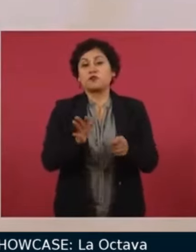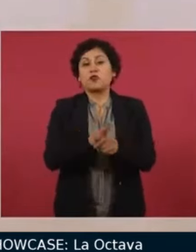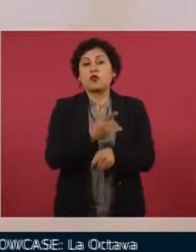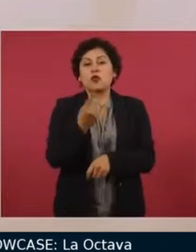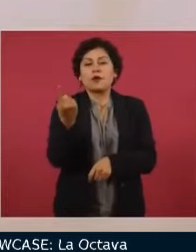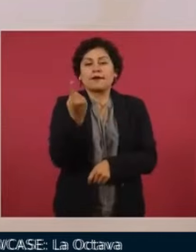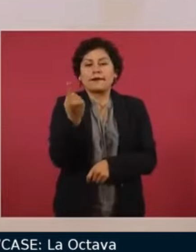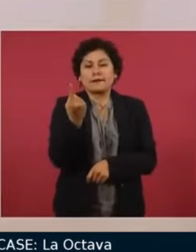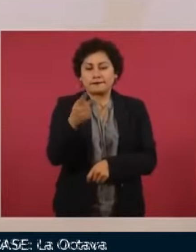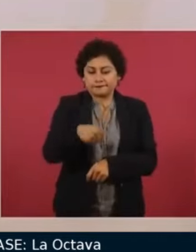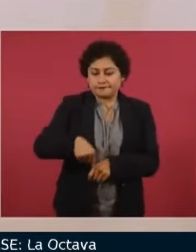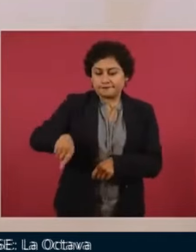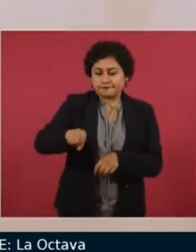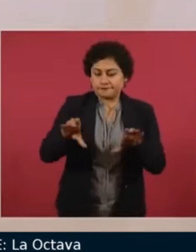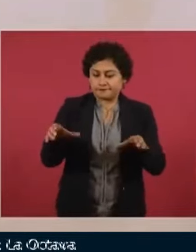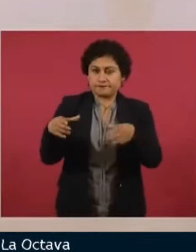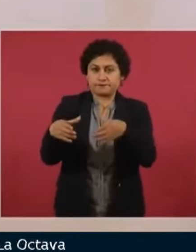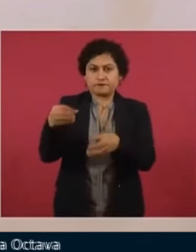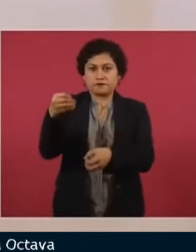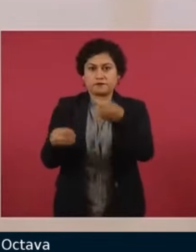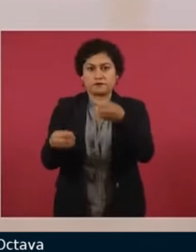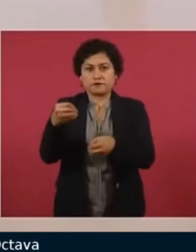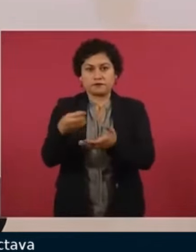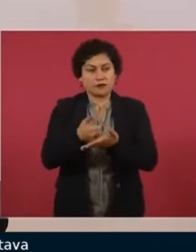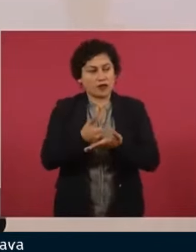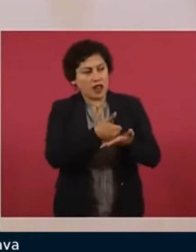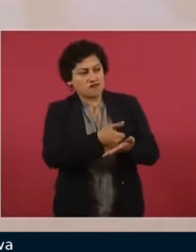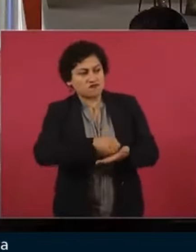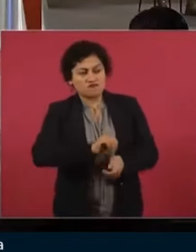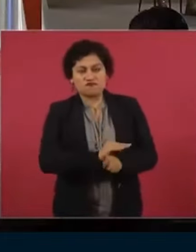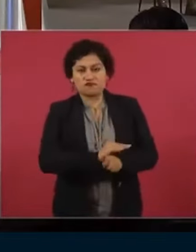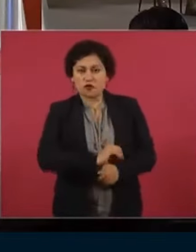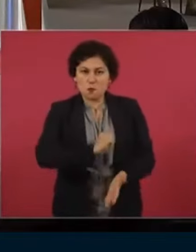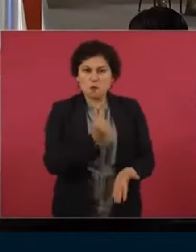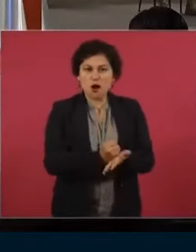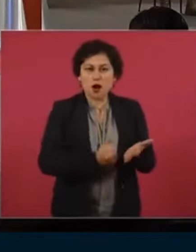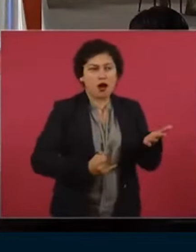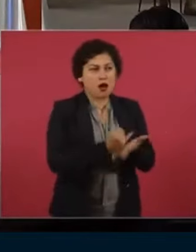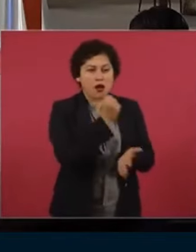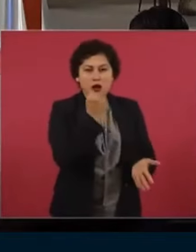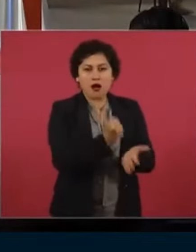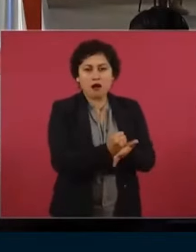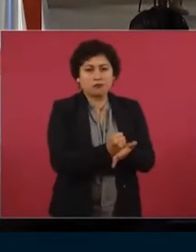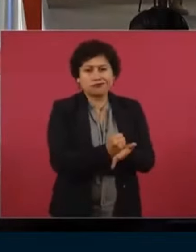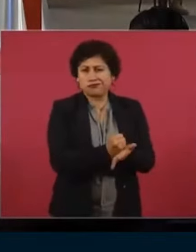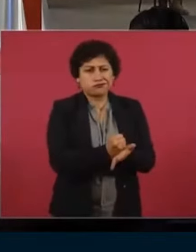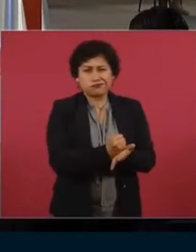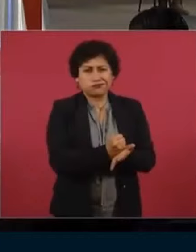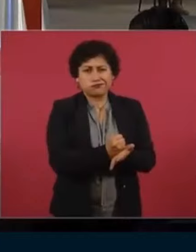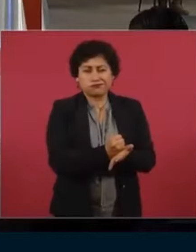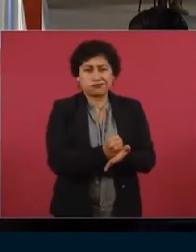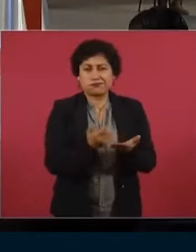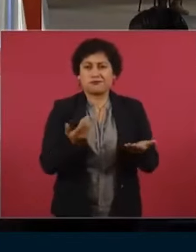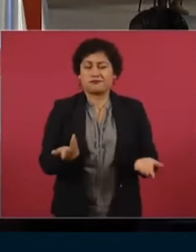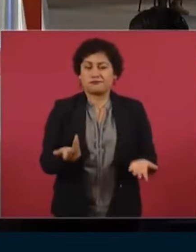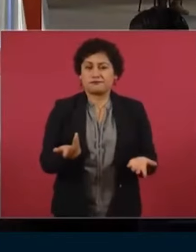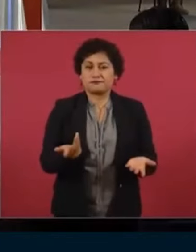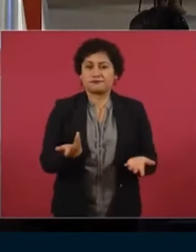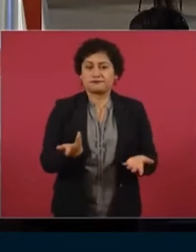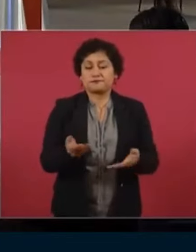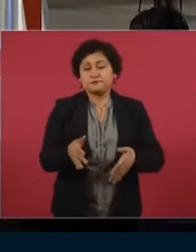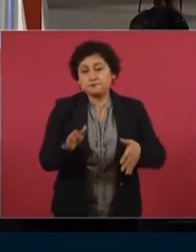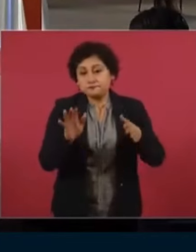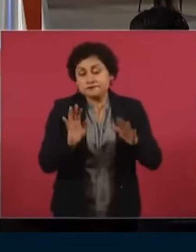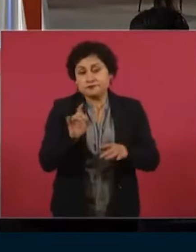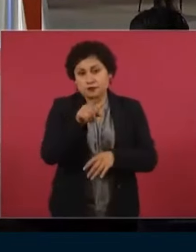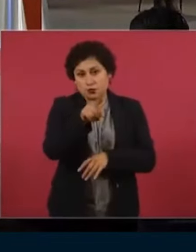custodia de los datos y dejó abierto esto. Y además habrá que preguntarse, bueno, ¿qué lleva a un ex empleado de la presidencia de la República a